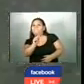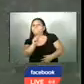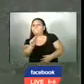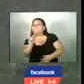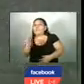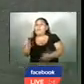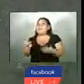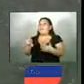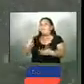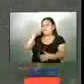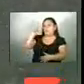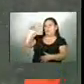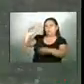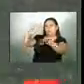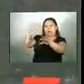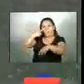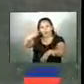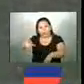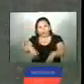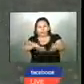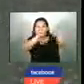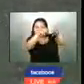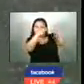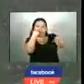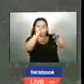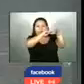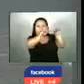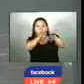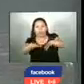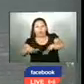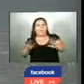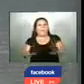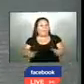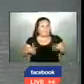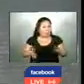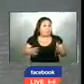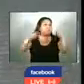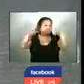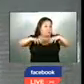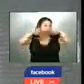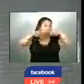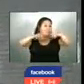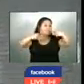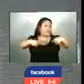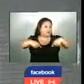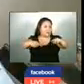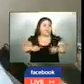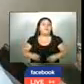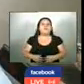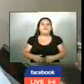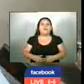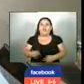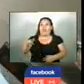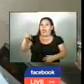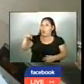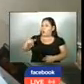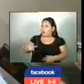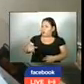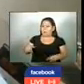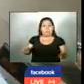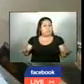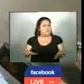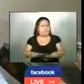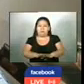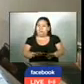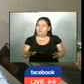zonas que ya identificaron con mayor riesgo a deslizamientos, ya que las lluvias persistirán. Por el momento no hemos tenido ningún evento,